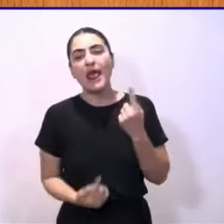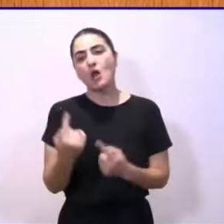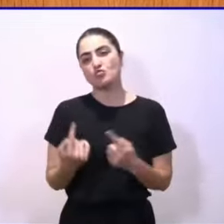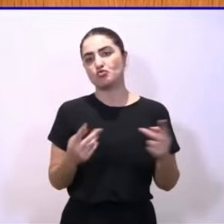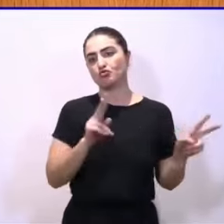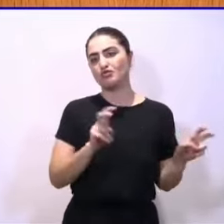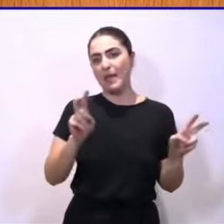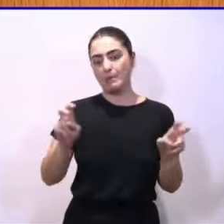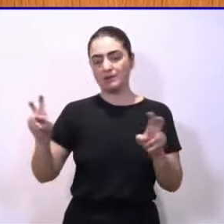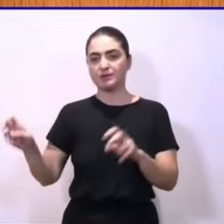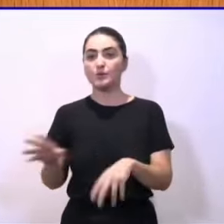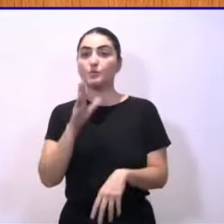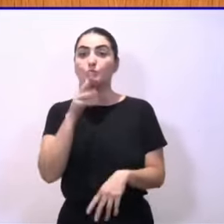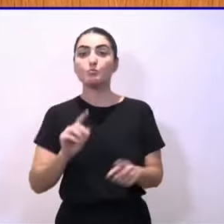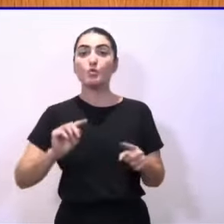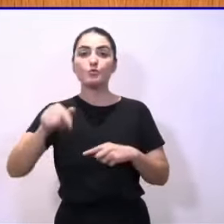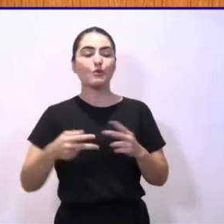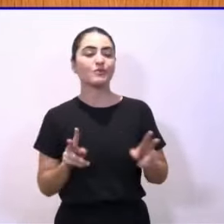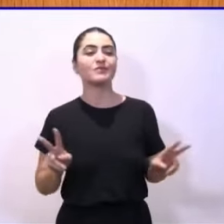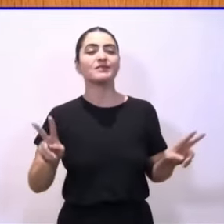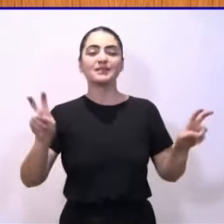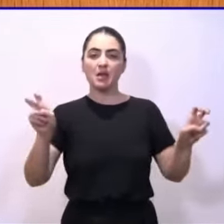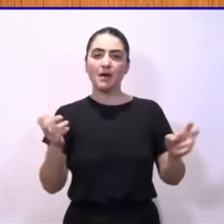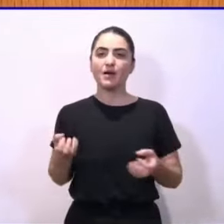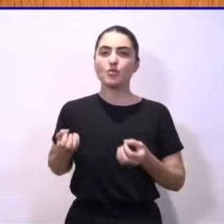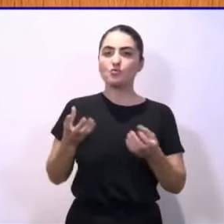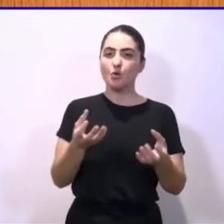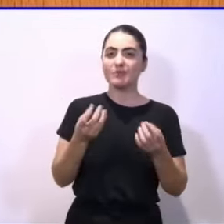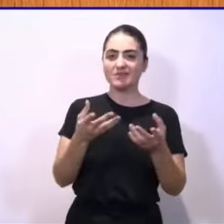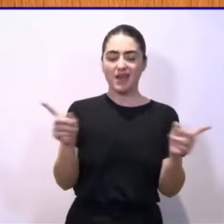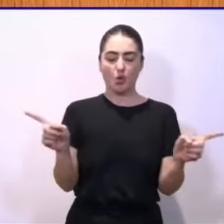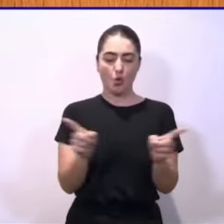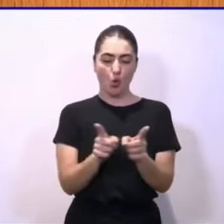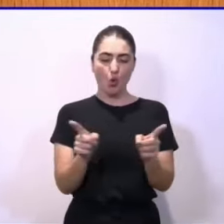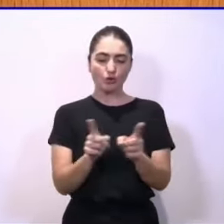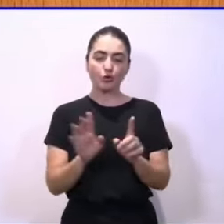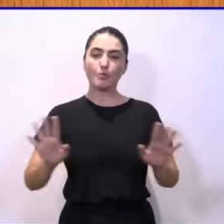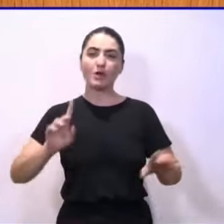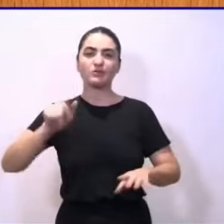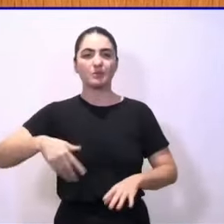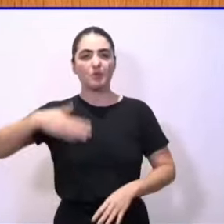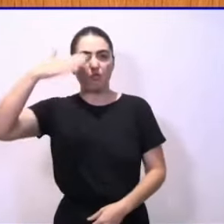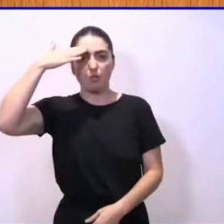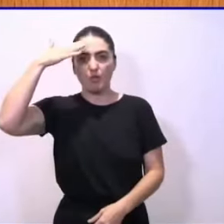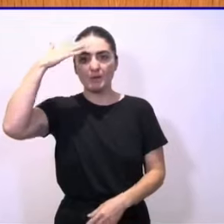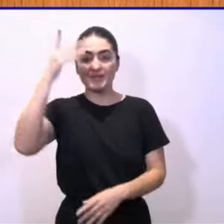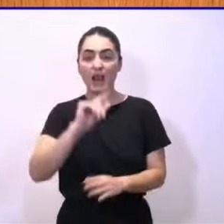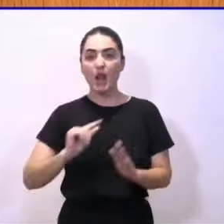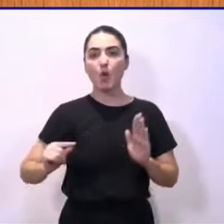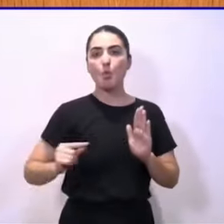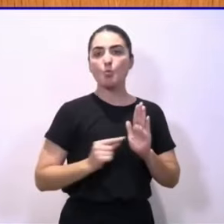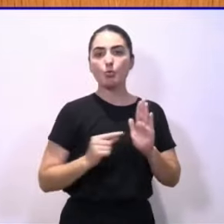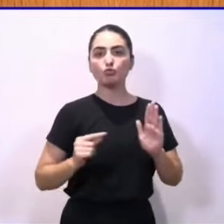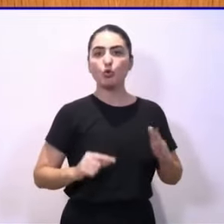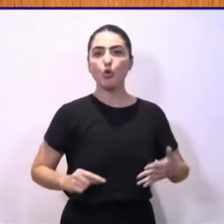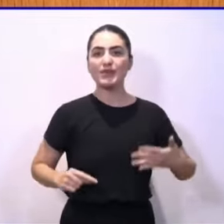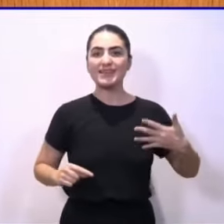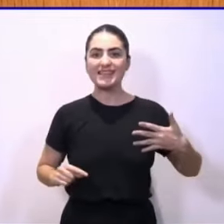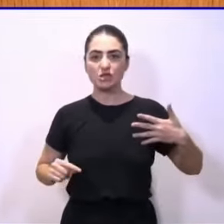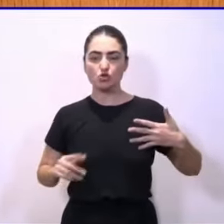cuestiones, porque luego hay un aspecto que voy a comentar muy brevemente, pero que también es fundamental, el punto quinto